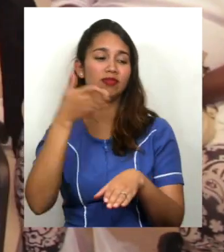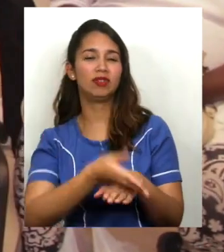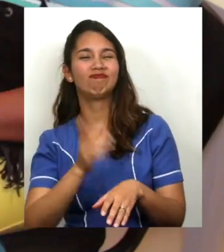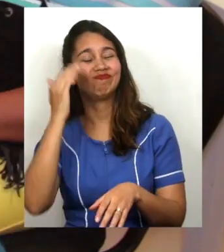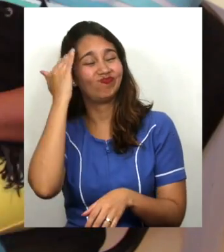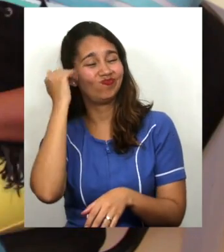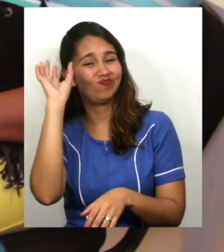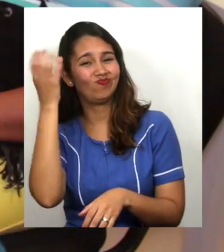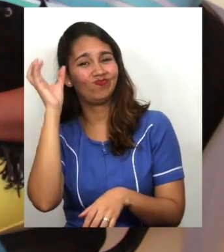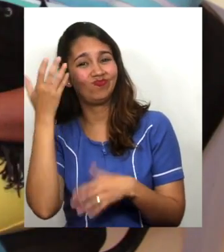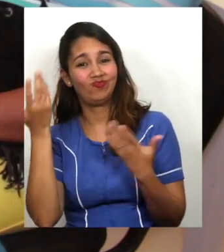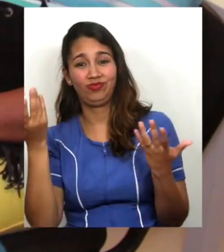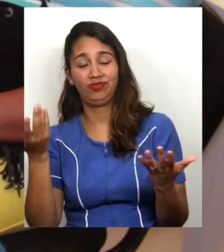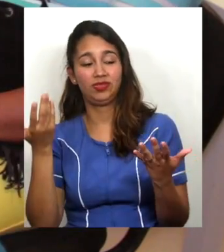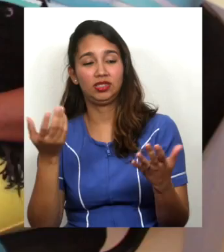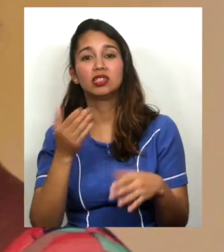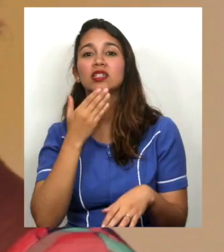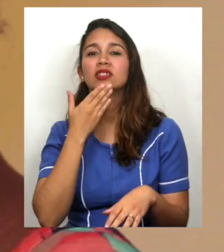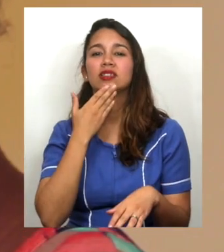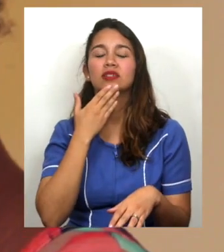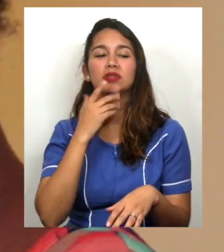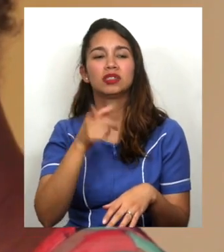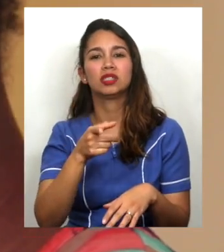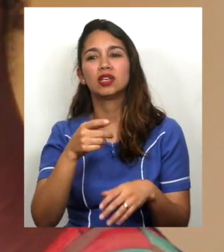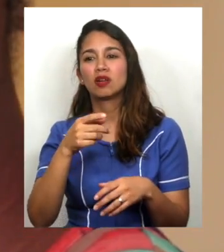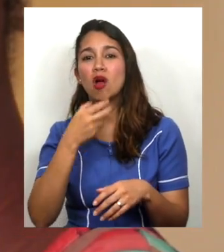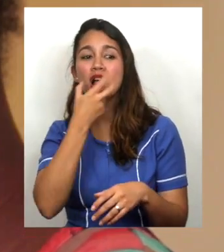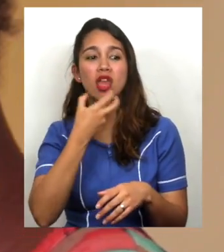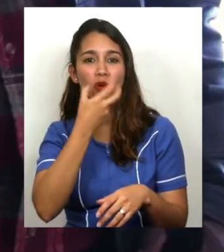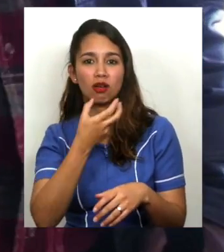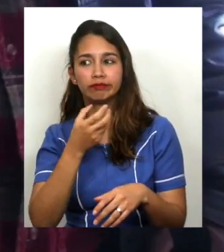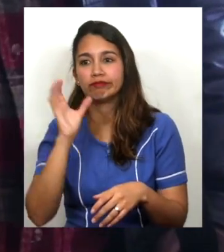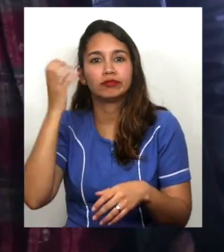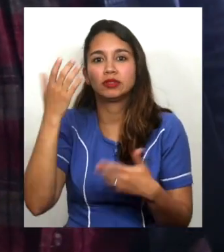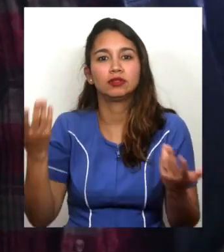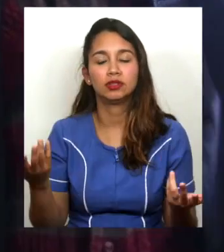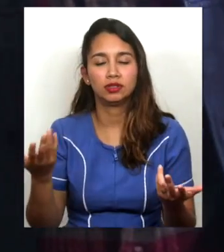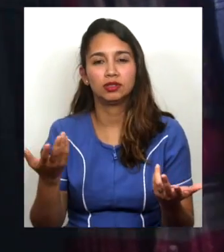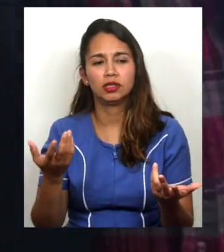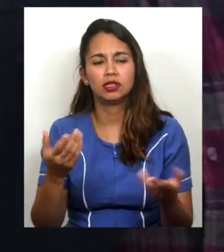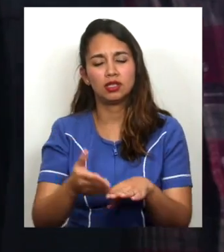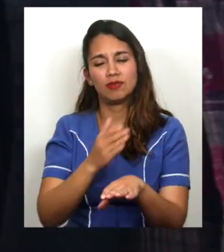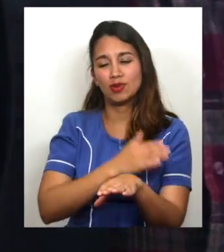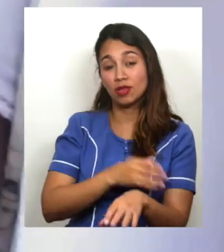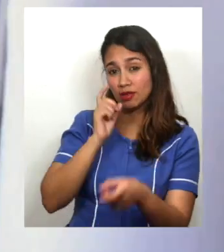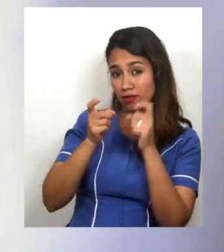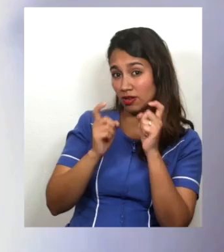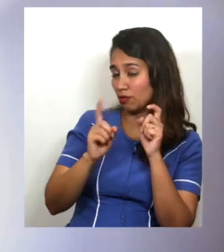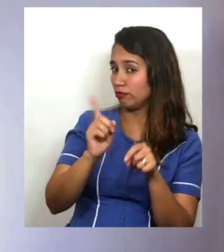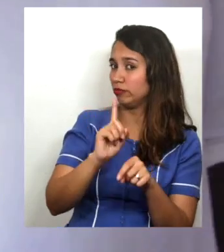un tema cultural, pero también ante la imposibilidad de ser entendidas por su barrera idiomática. Para evitar los riesgos